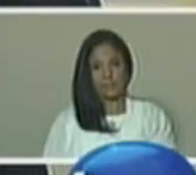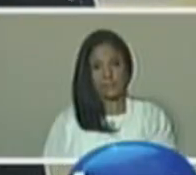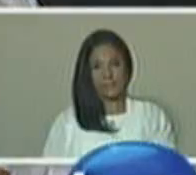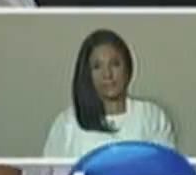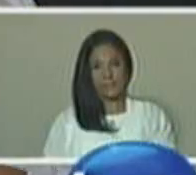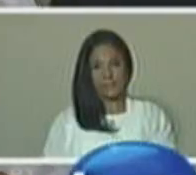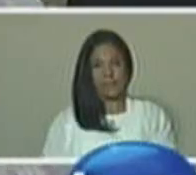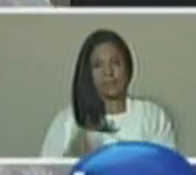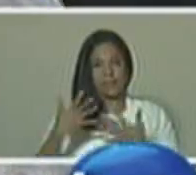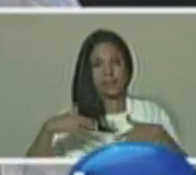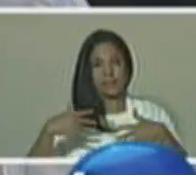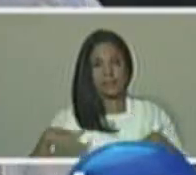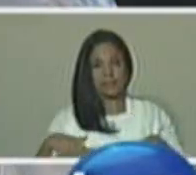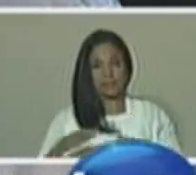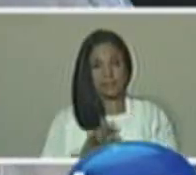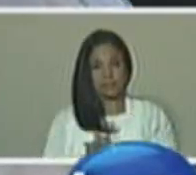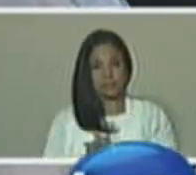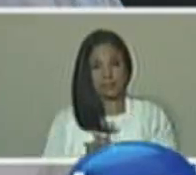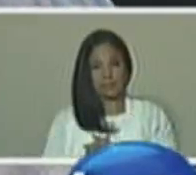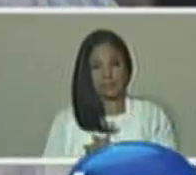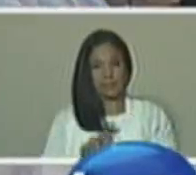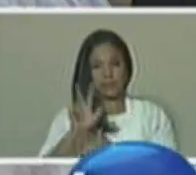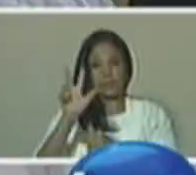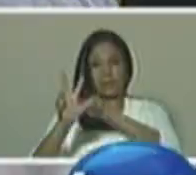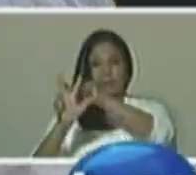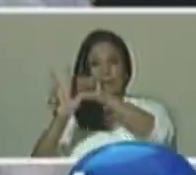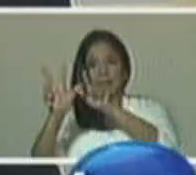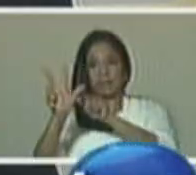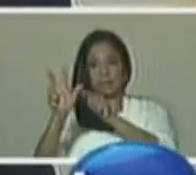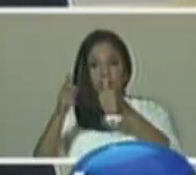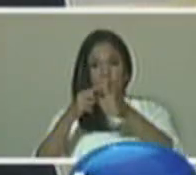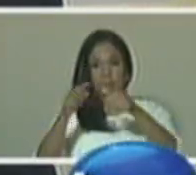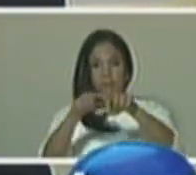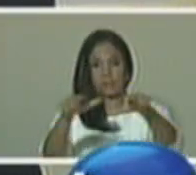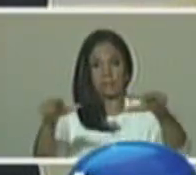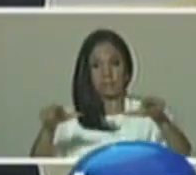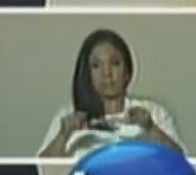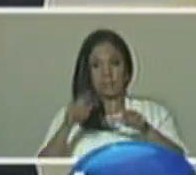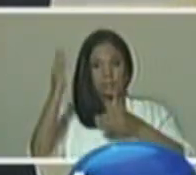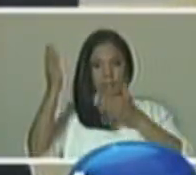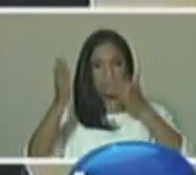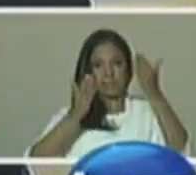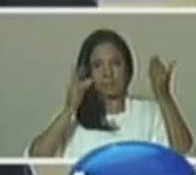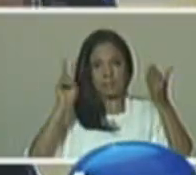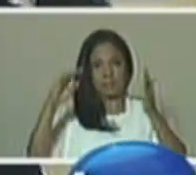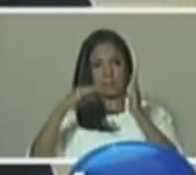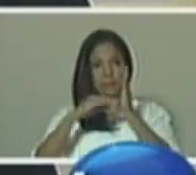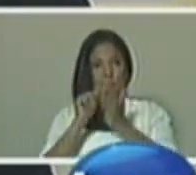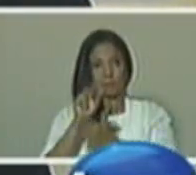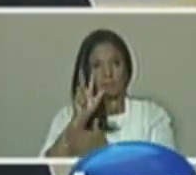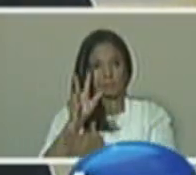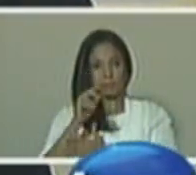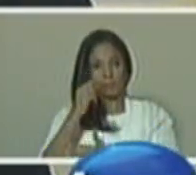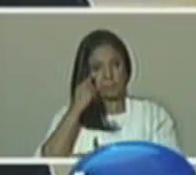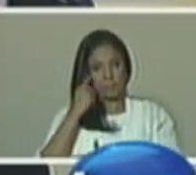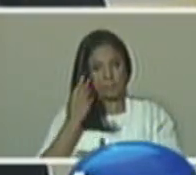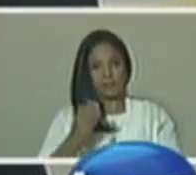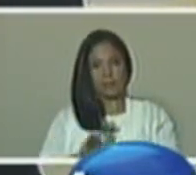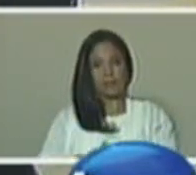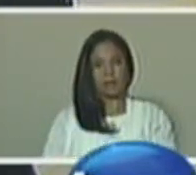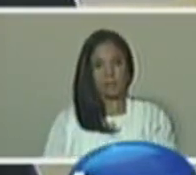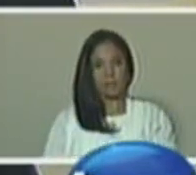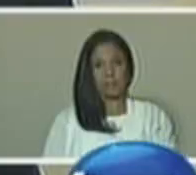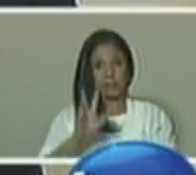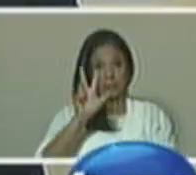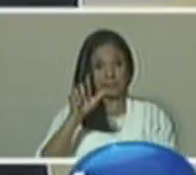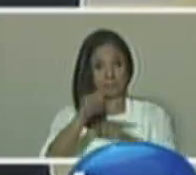Y llegamos ya a los tres primeros lugares de Oratoria 2013. Veamos los premios que se lleva el